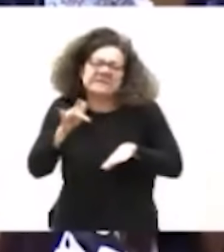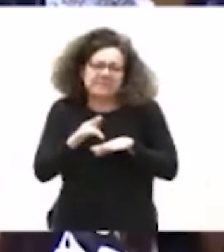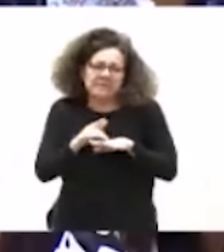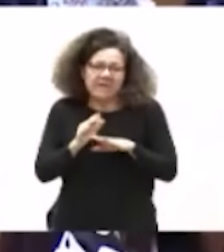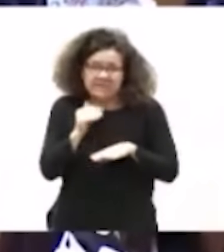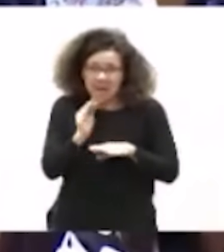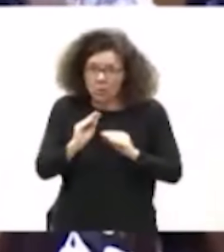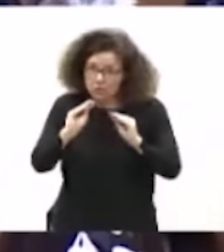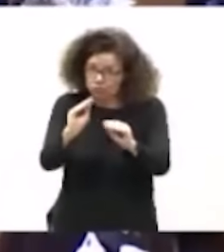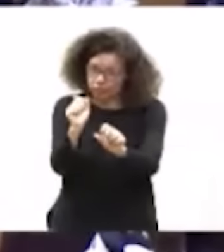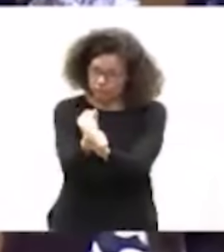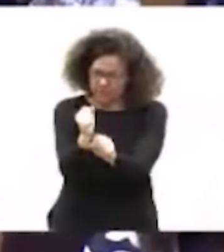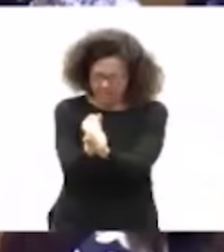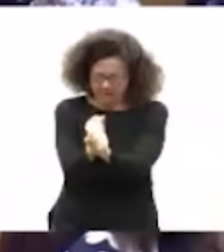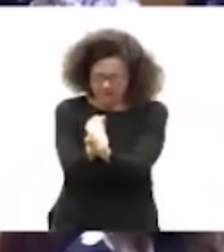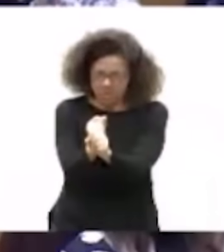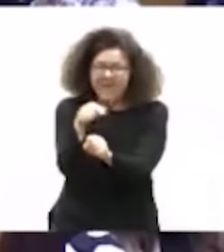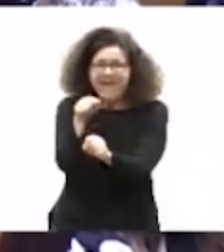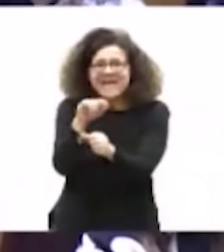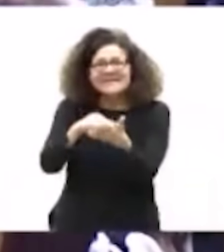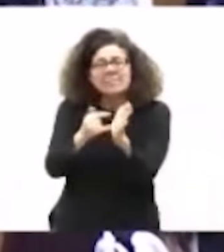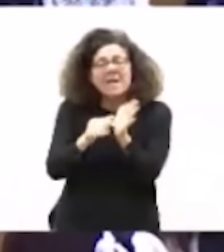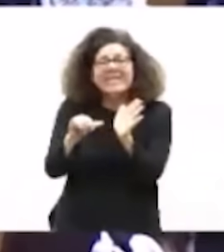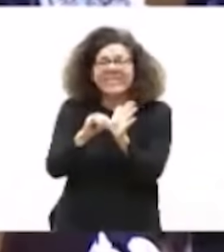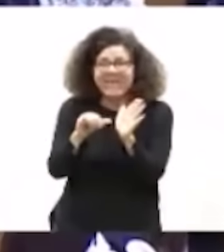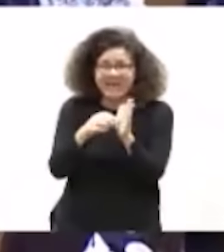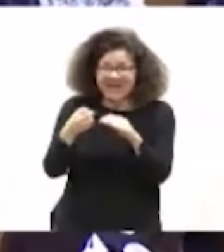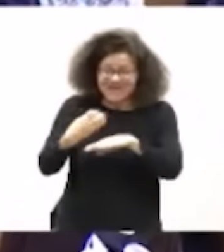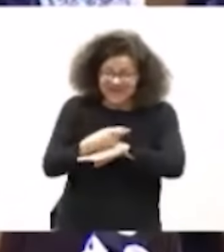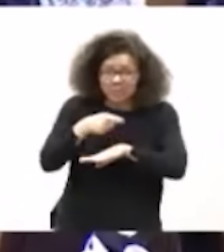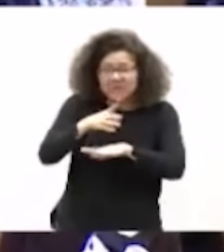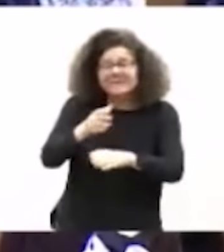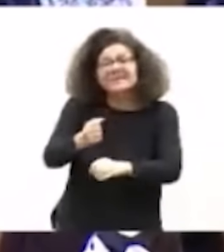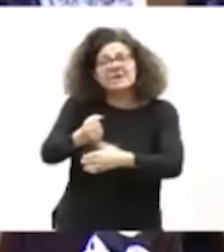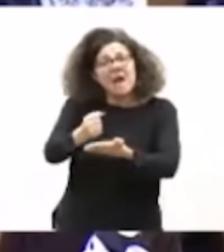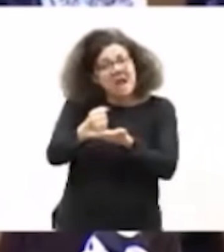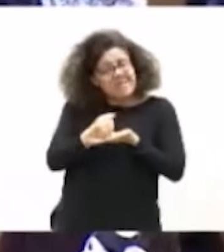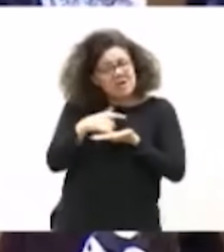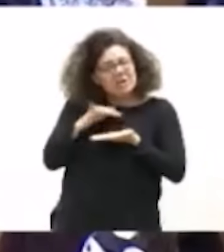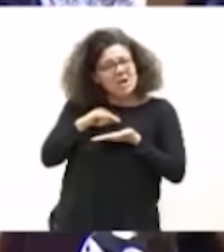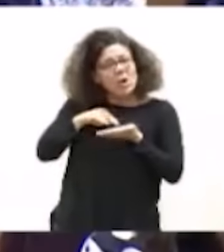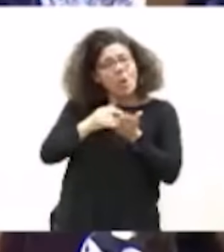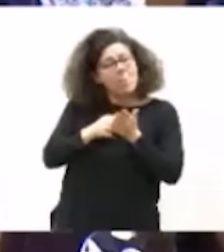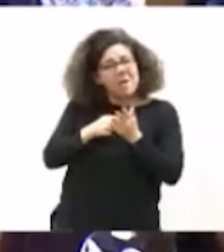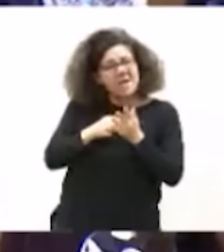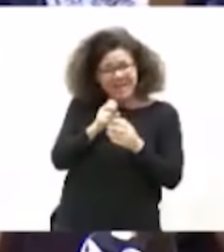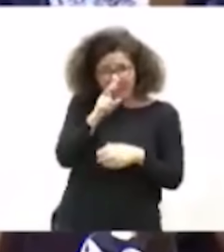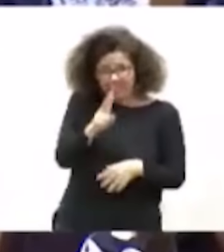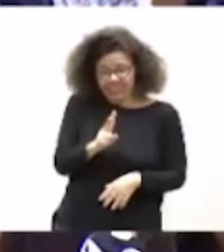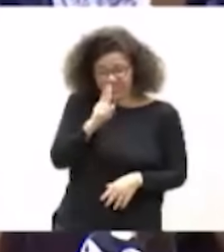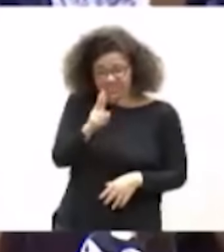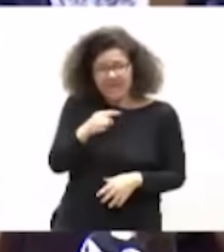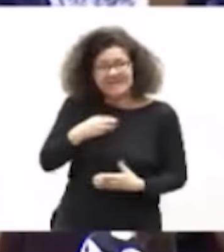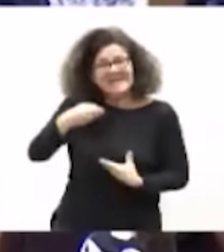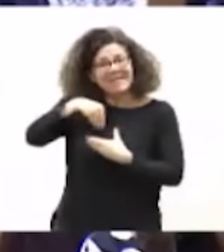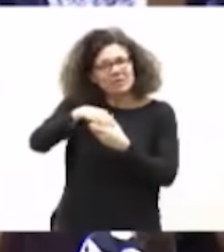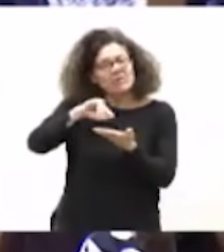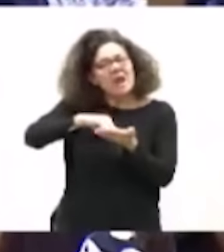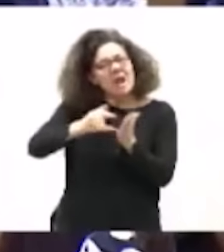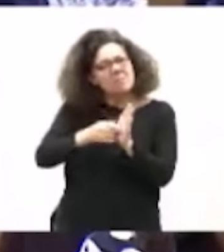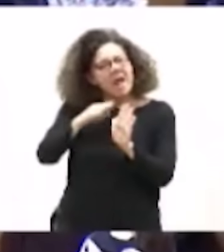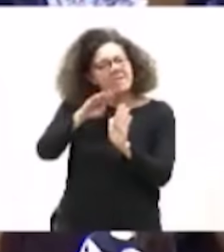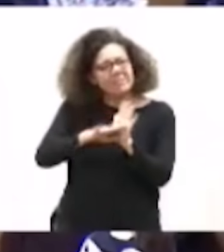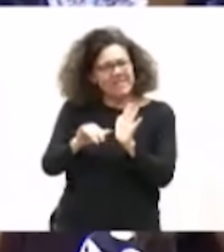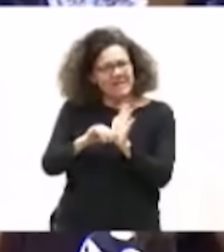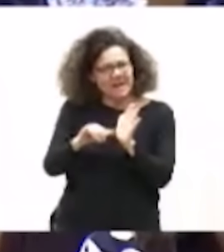su competencia. Por cierto, ese plan de cercanías que ustedes heredaron contenía un plan plurianual que está en ese propio plan de cercanías y evidentemente se